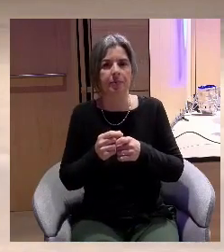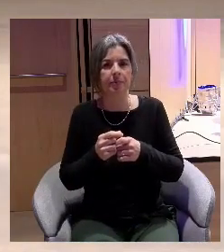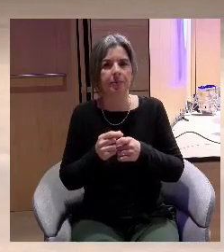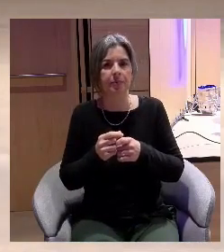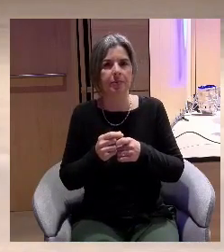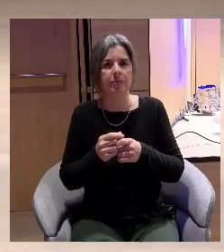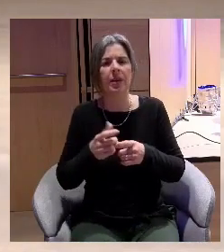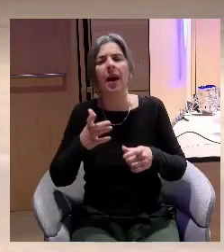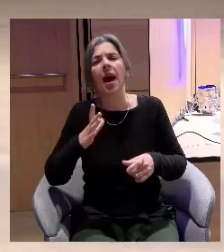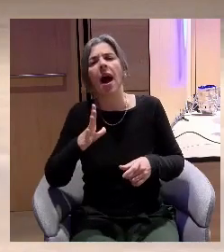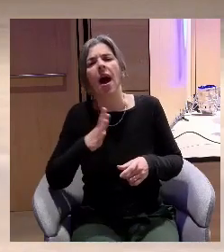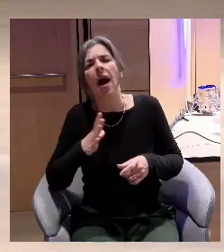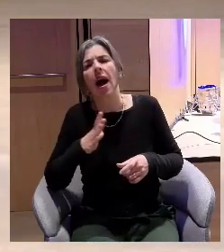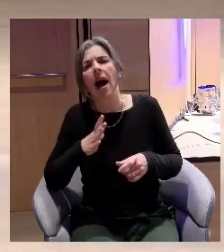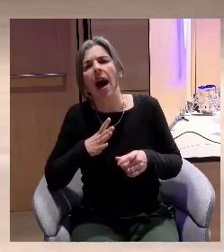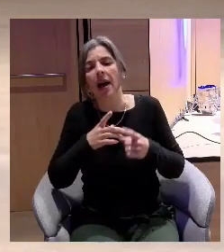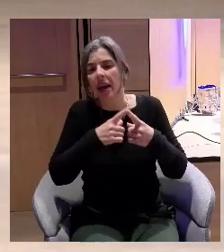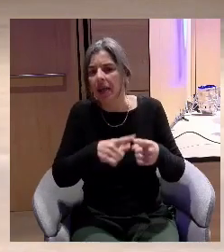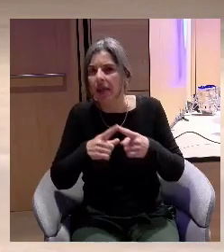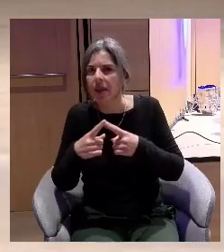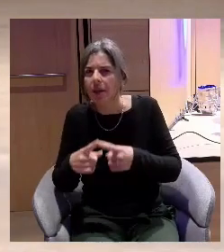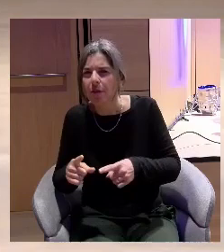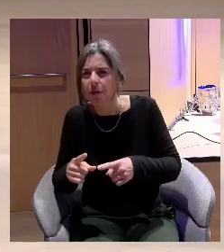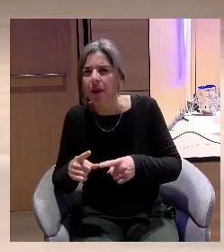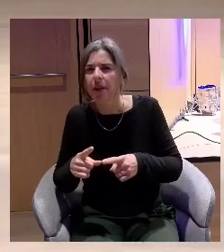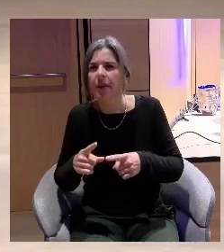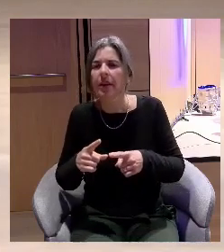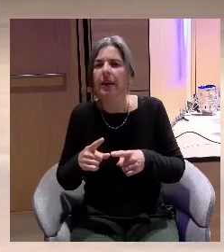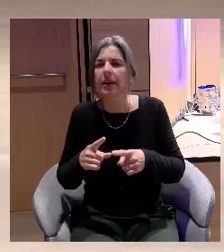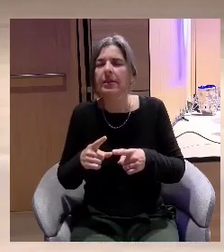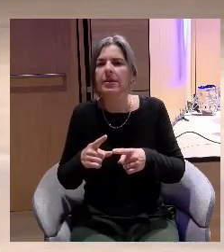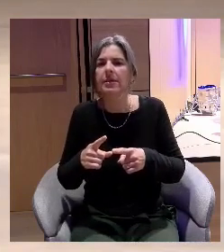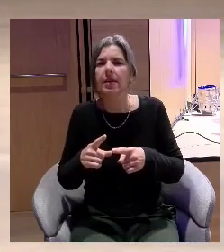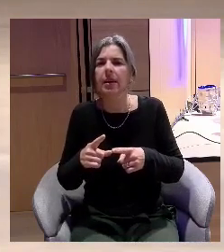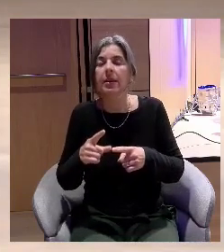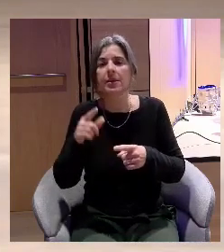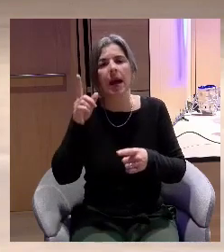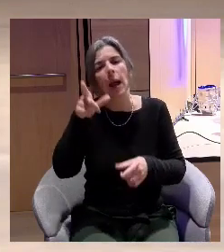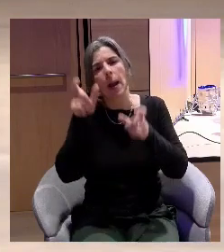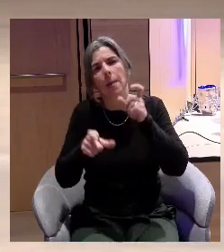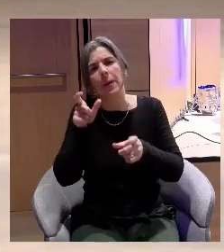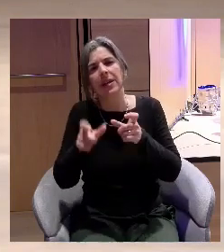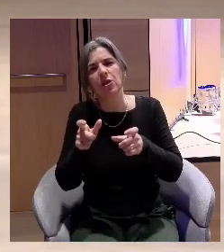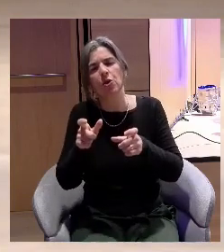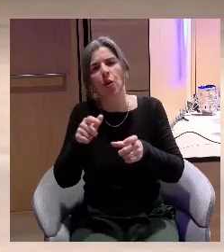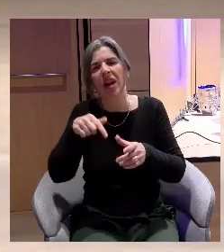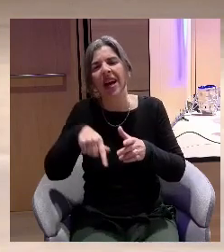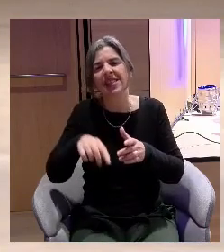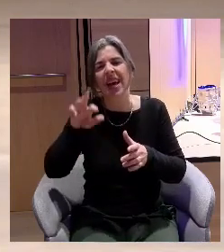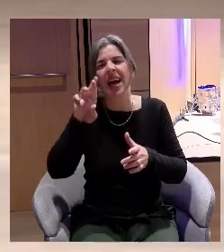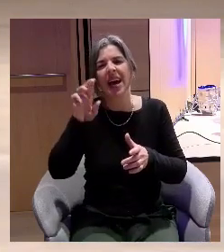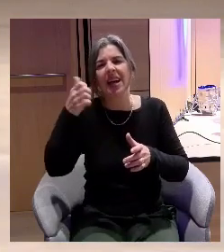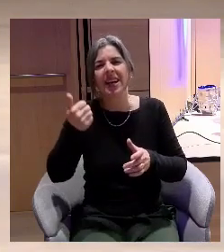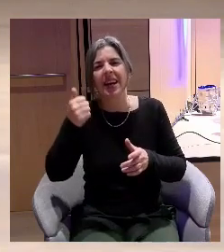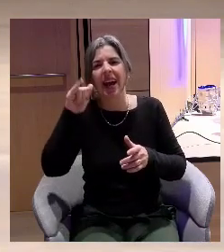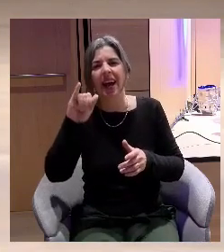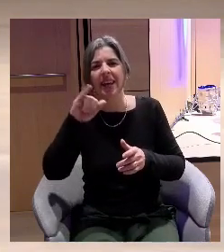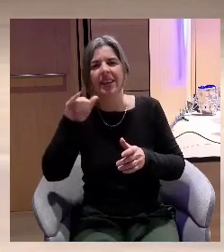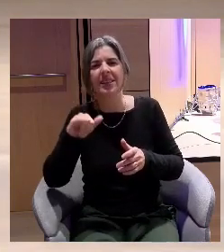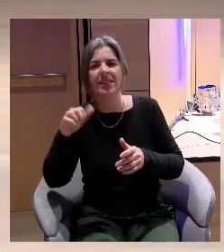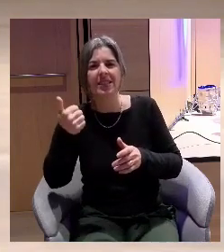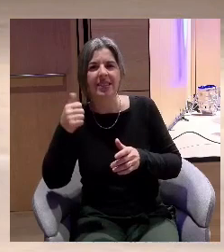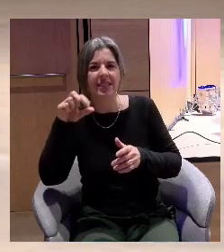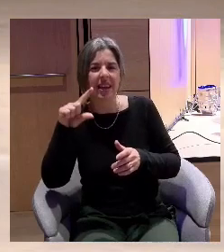algunas especies de diferencias, ¿no? Creo que los raizales tienen su propio consejo, ¿cierto?,